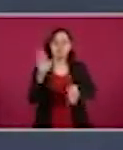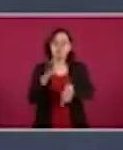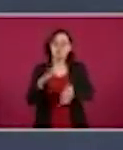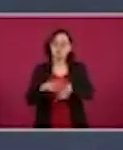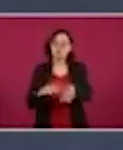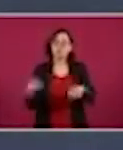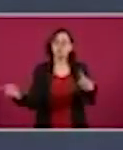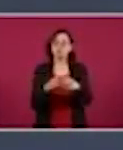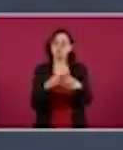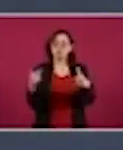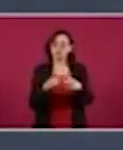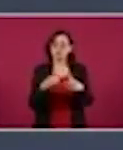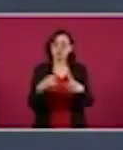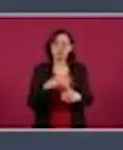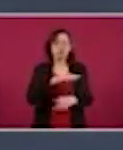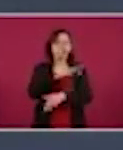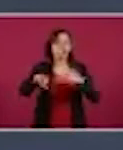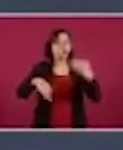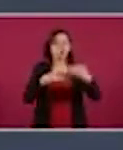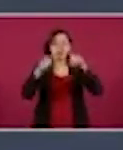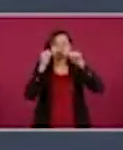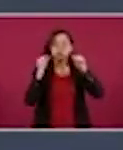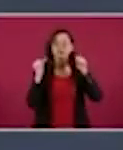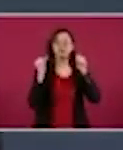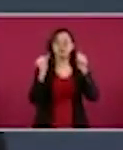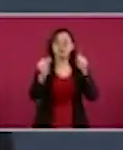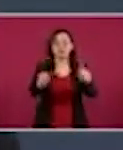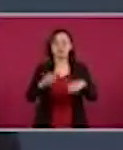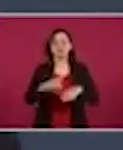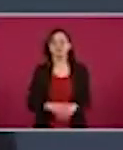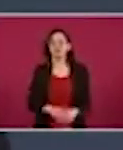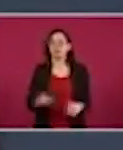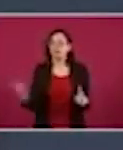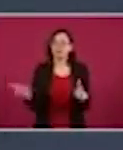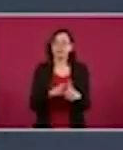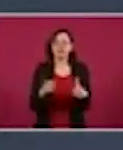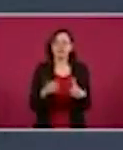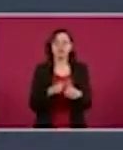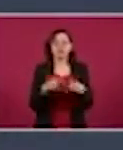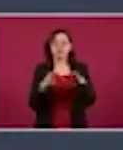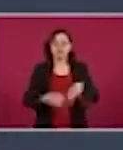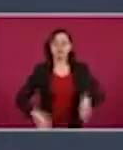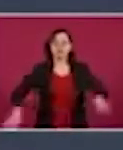decisiones, de creó la Guardia Nacional, ya se mantuvo